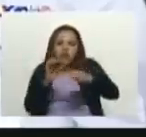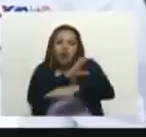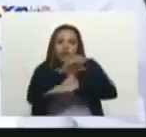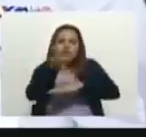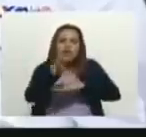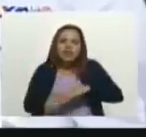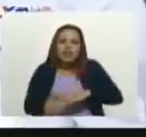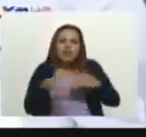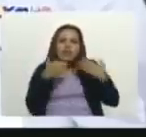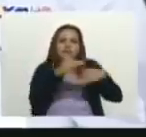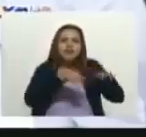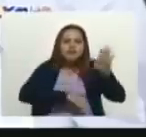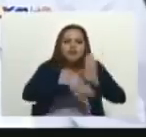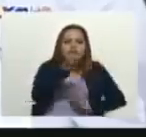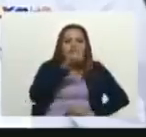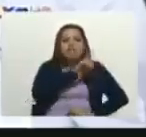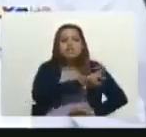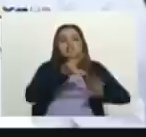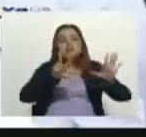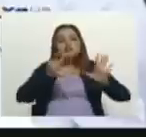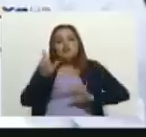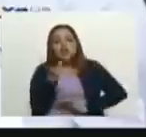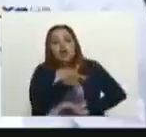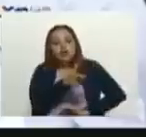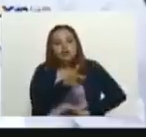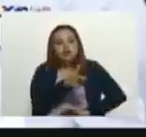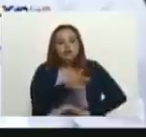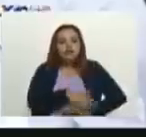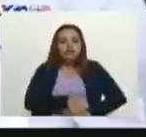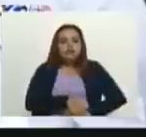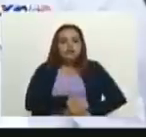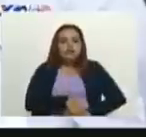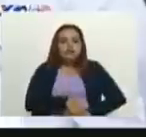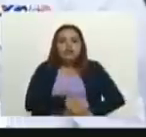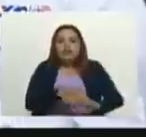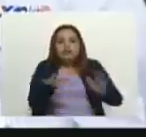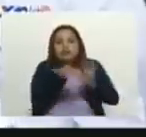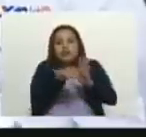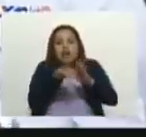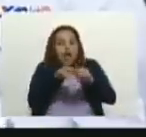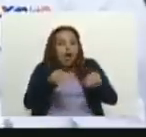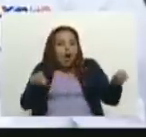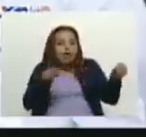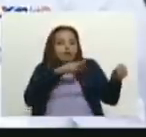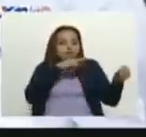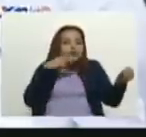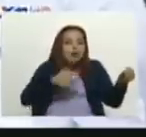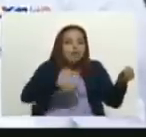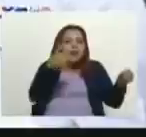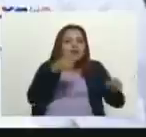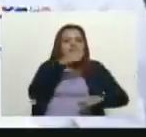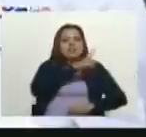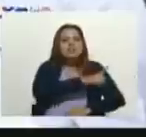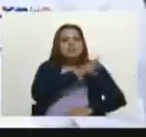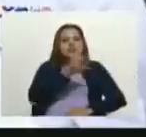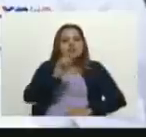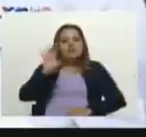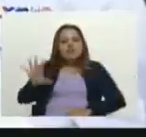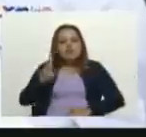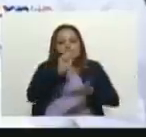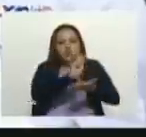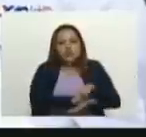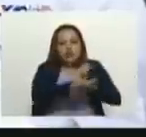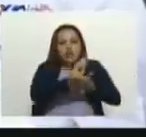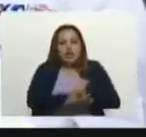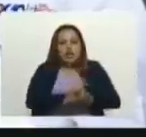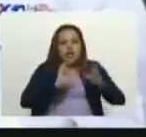grado Brix supera los 18 grados Brix, es casi azúcar. Hemos logrado más de 105 toneladas de